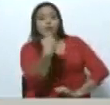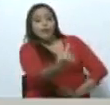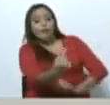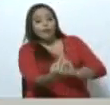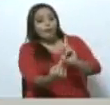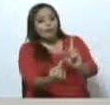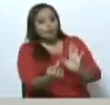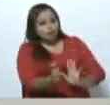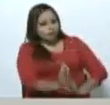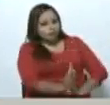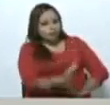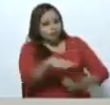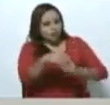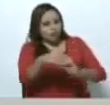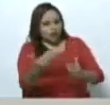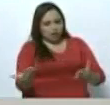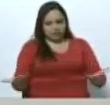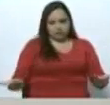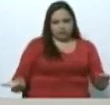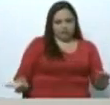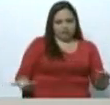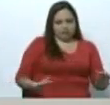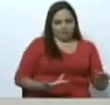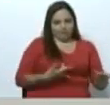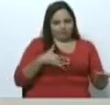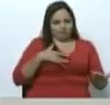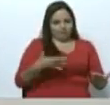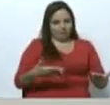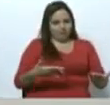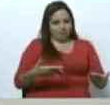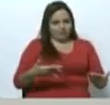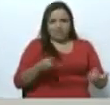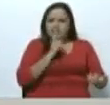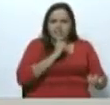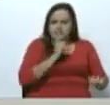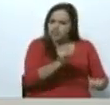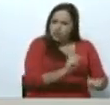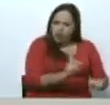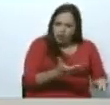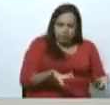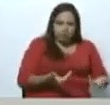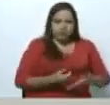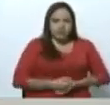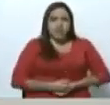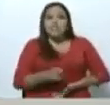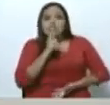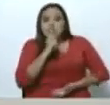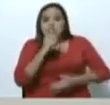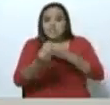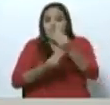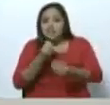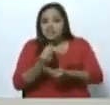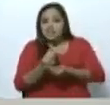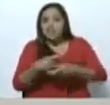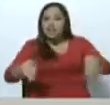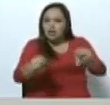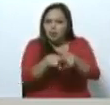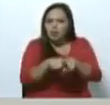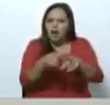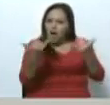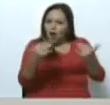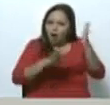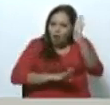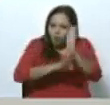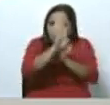predecir lo que va a ocurrir no es tan difícil. Difícil es hacer lo que hizo Venezuela y lo que está haciendo